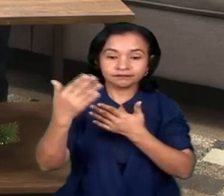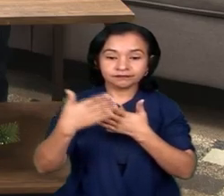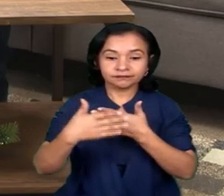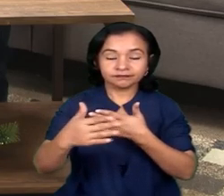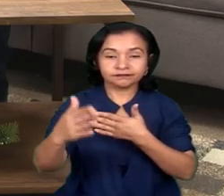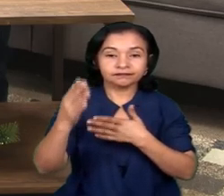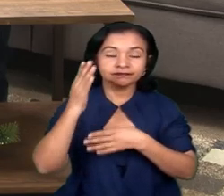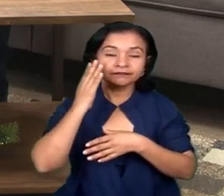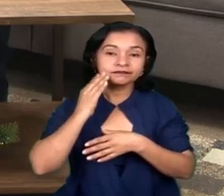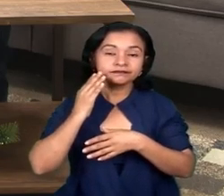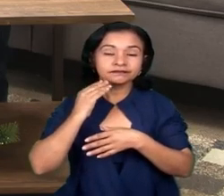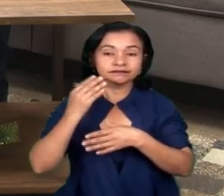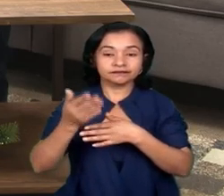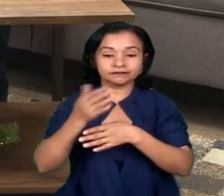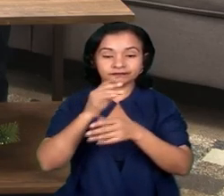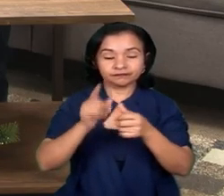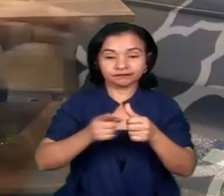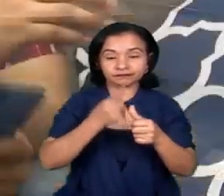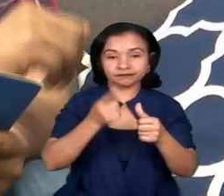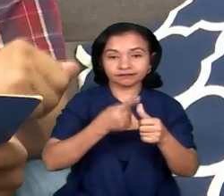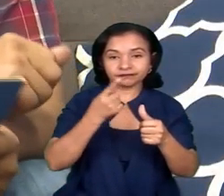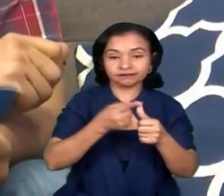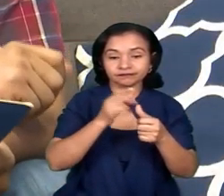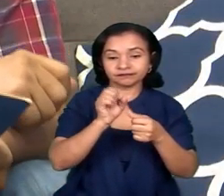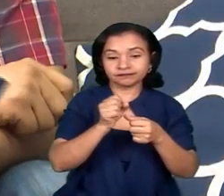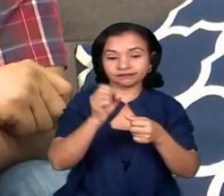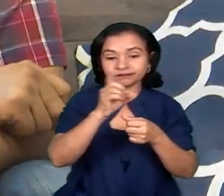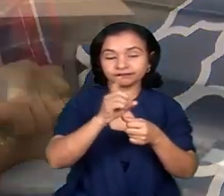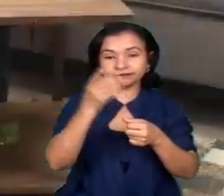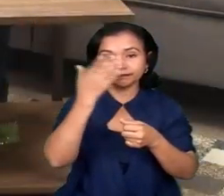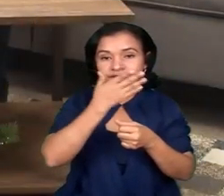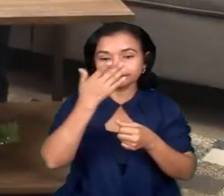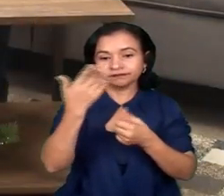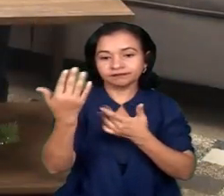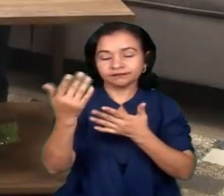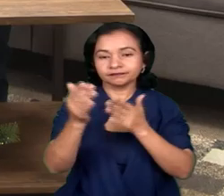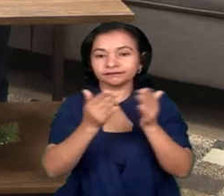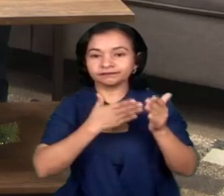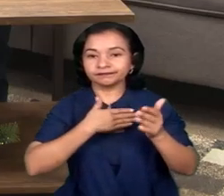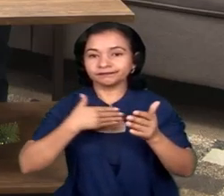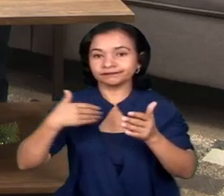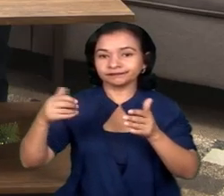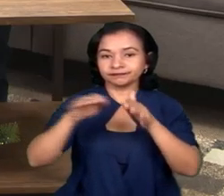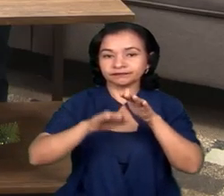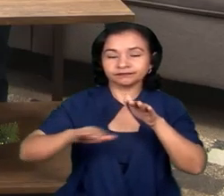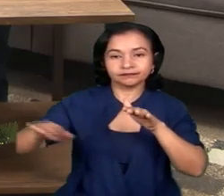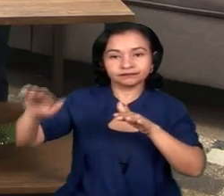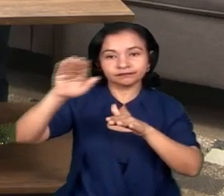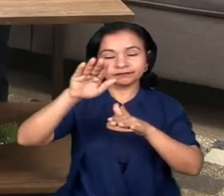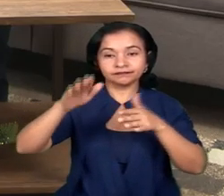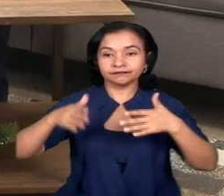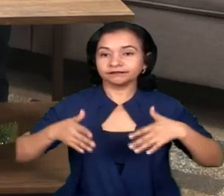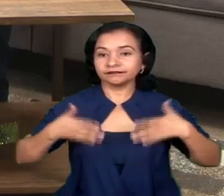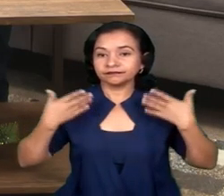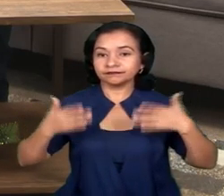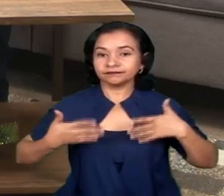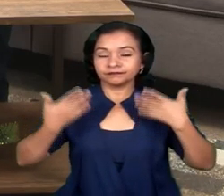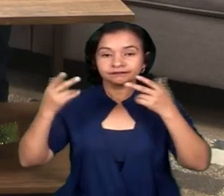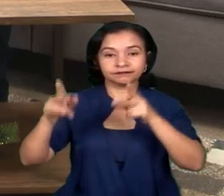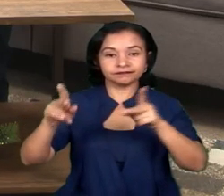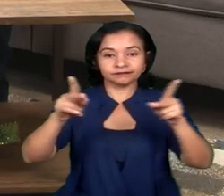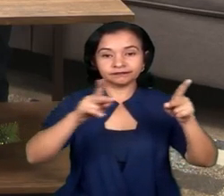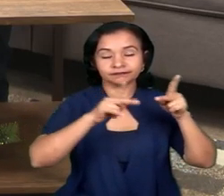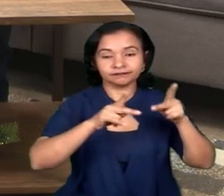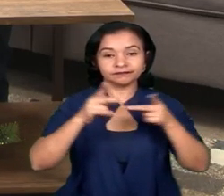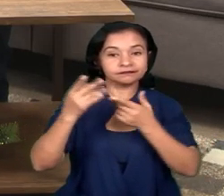de la experiencia del primer fin de semana negro? Lo esperamos mejor y con mayor entusiasmo. Los comerciantes están